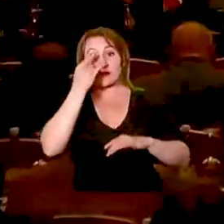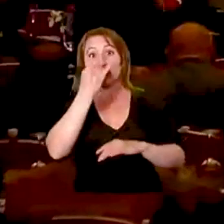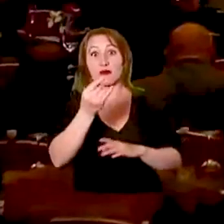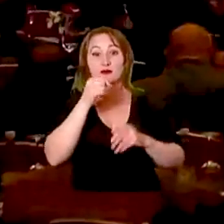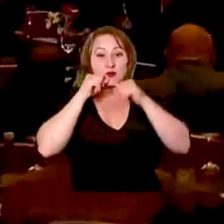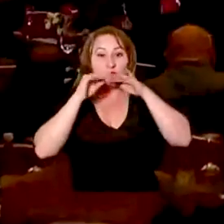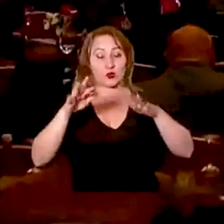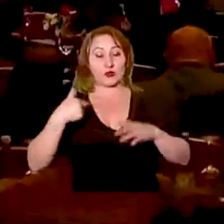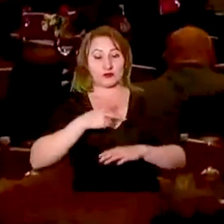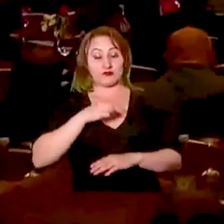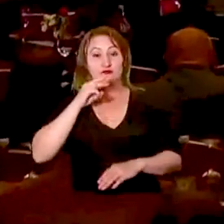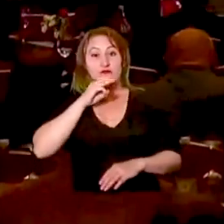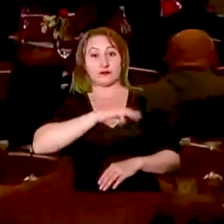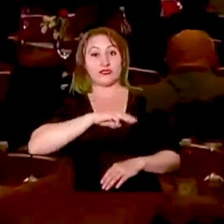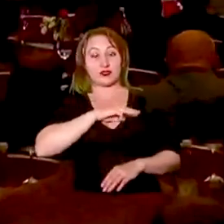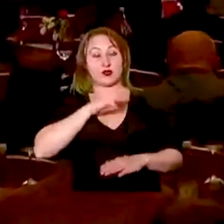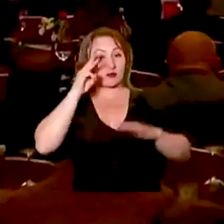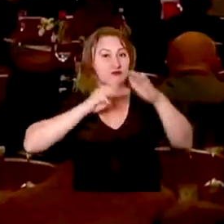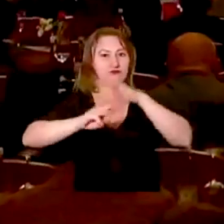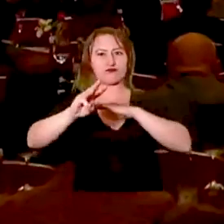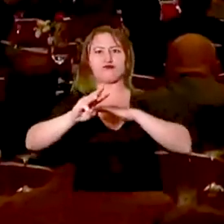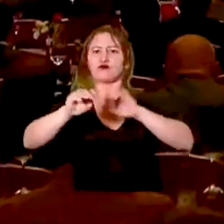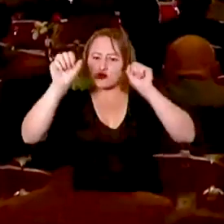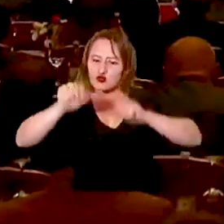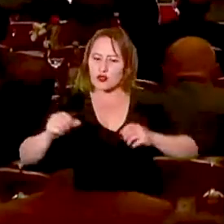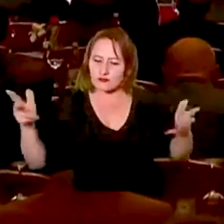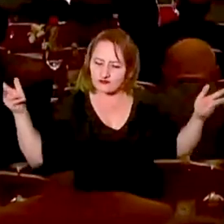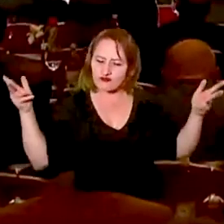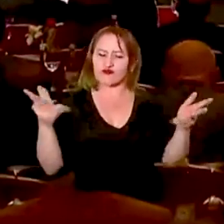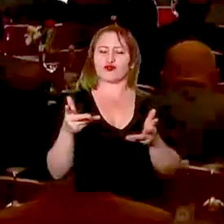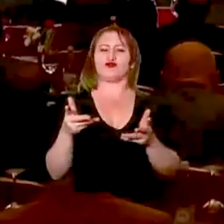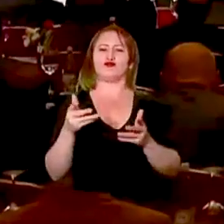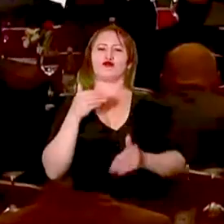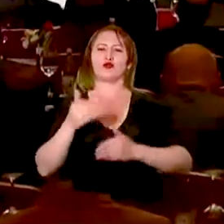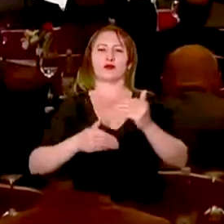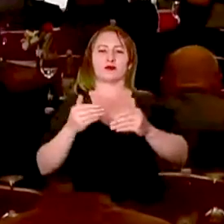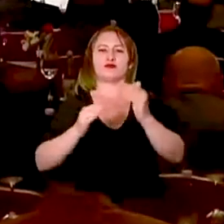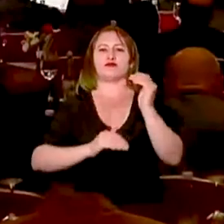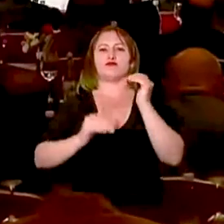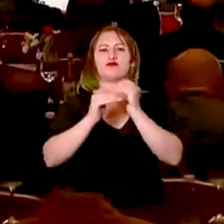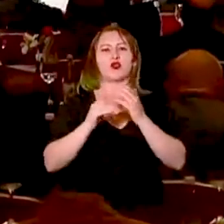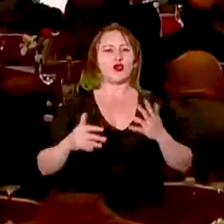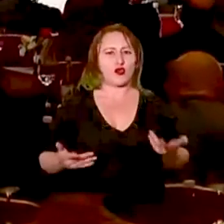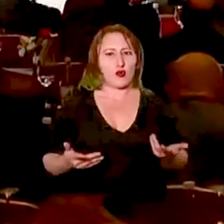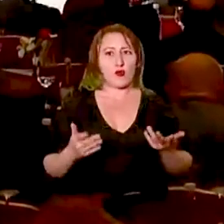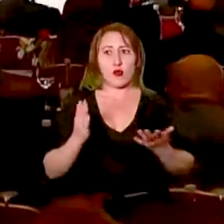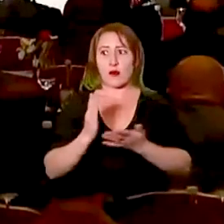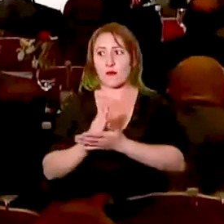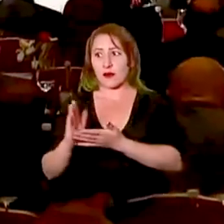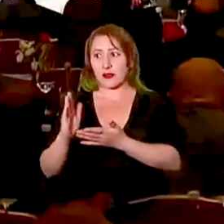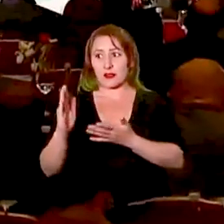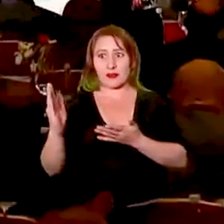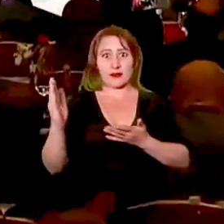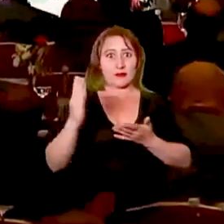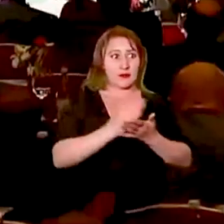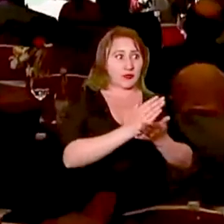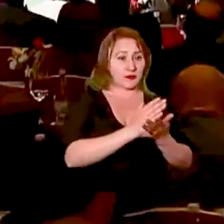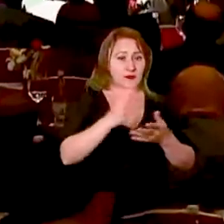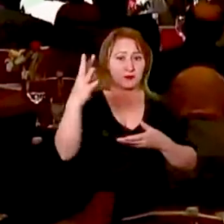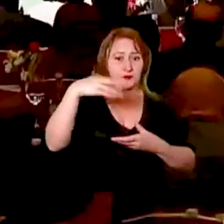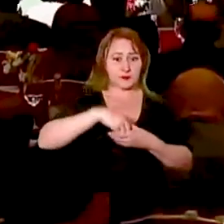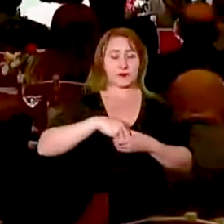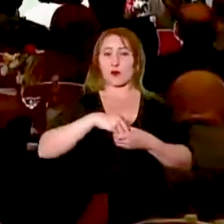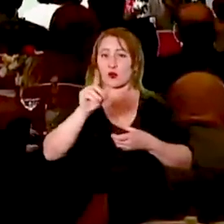es nuestra misionalidad, aporten a un proceso equilibrado en donde no son partes, pero sí